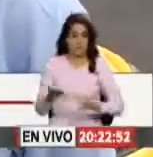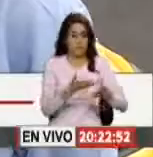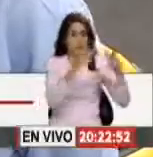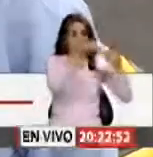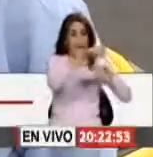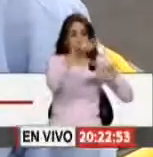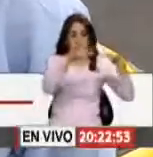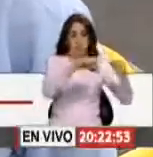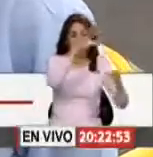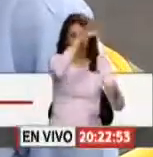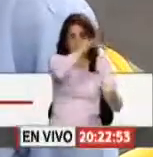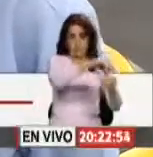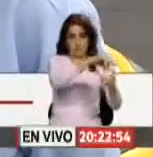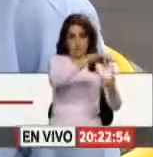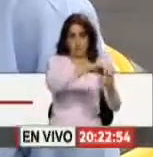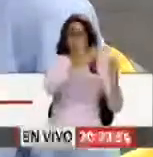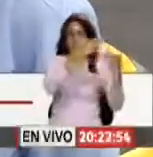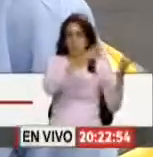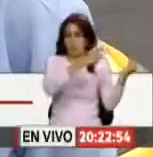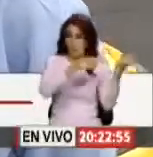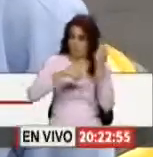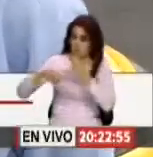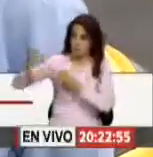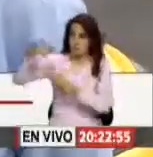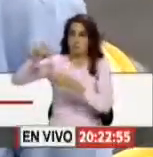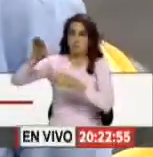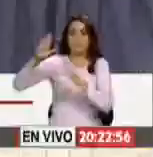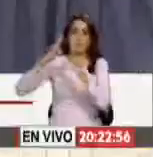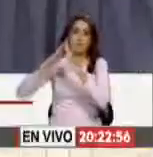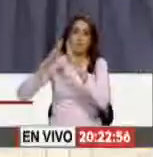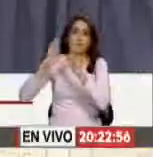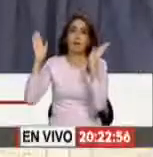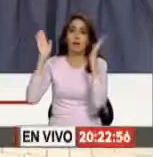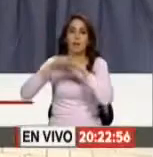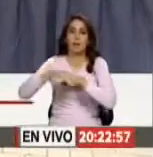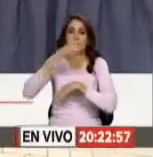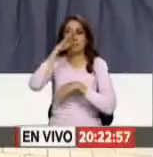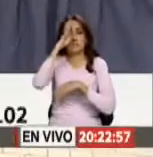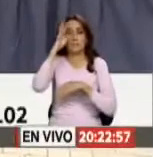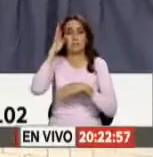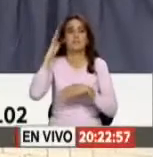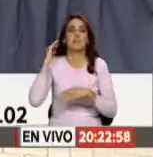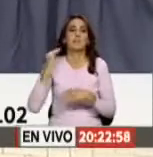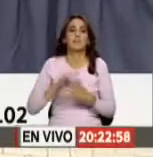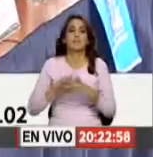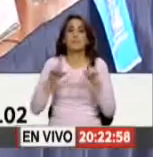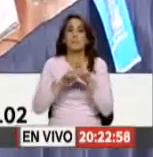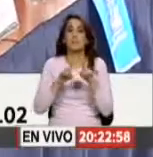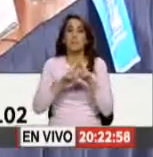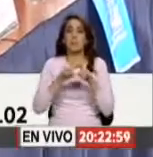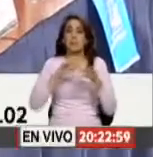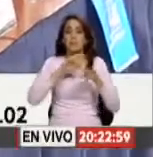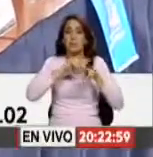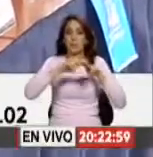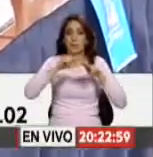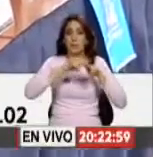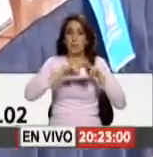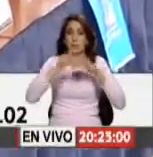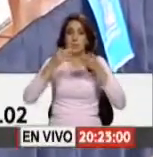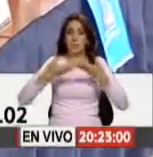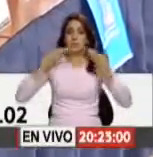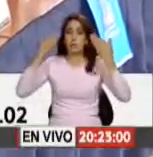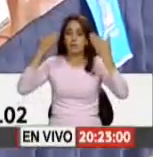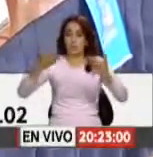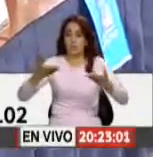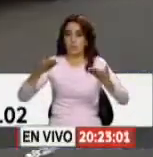recinto electoral y a subir, retornarle de nuevo a su domicilio, sin ningún costo. La Federación Nacional de Operadoras de Transporte en Taxis del Ecuador prestará el servicio